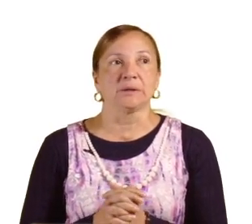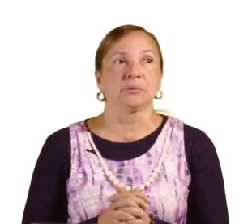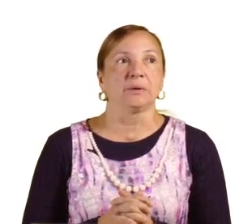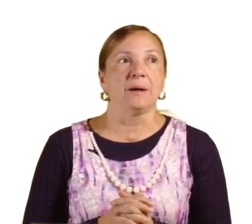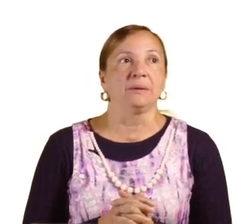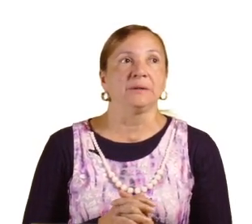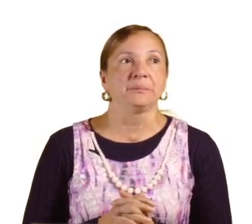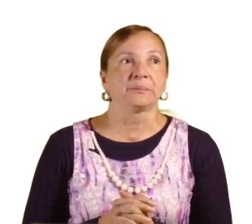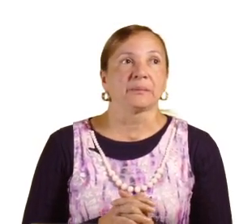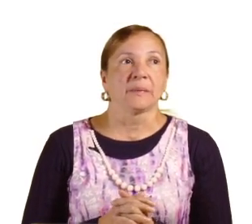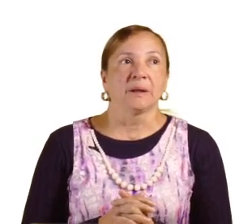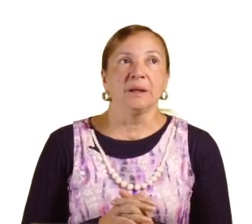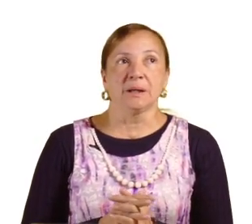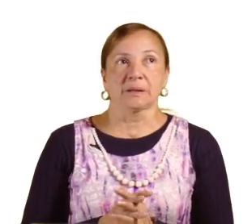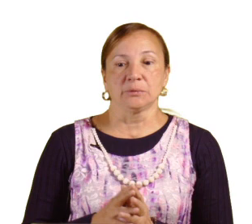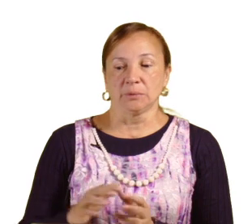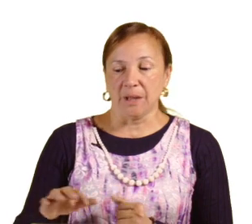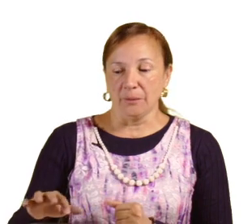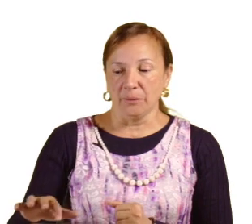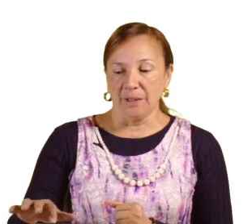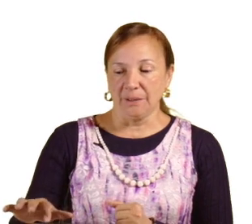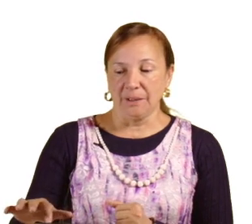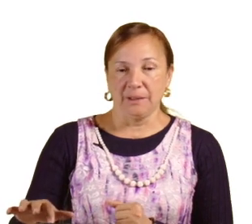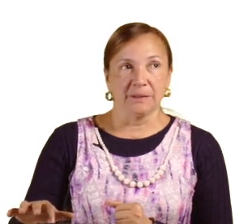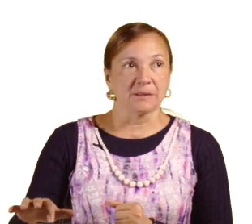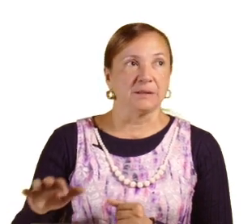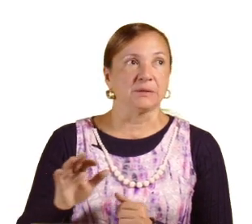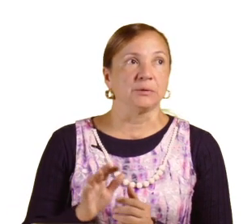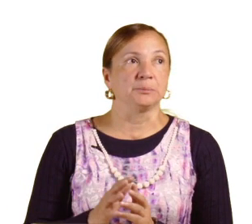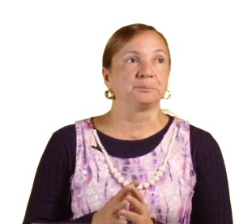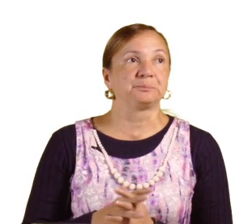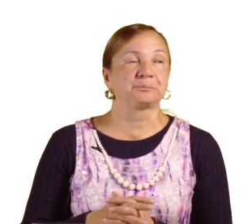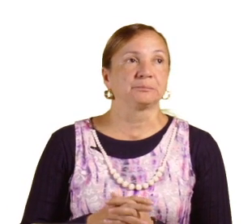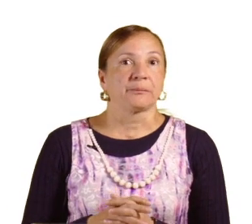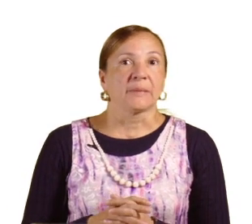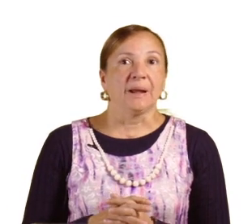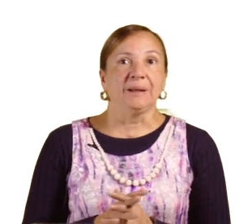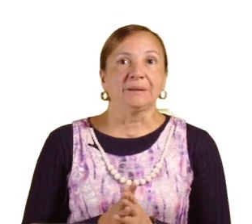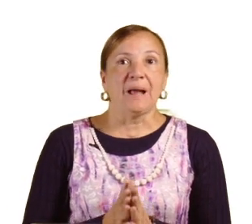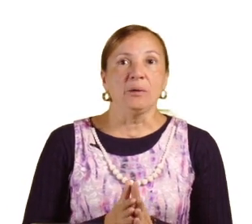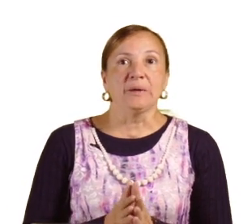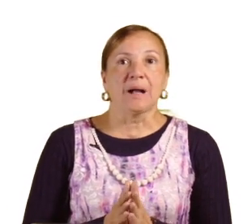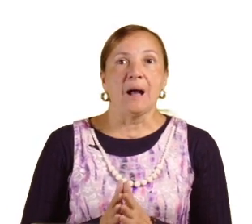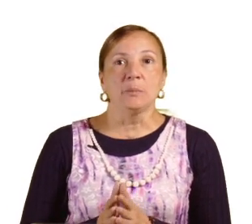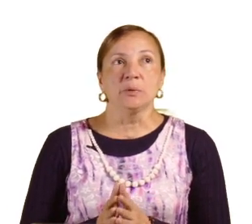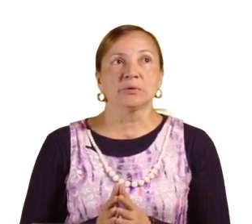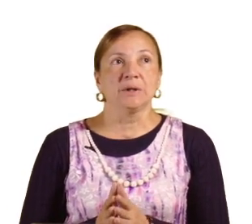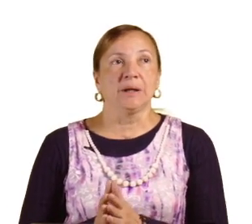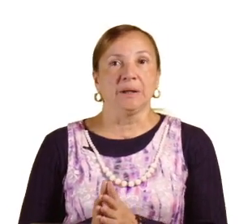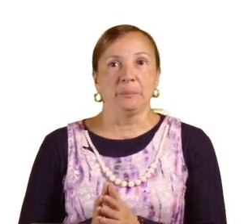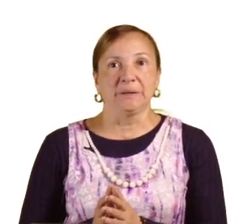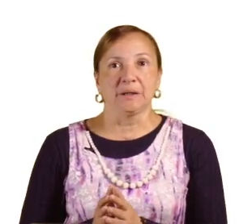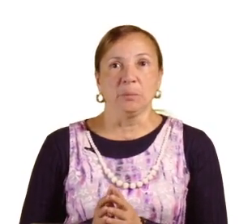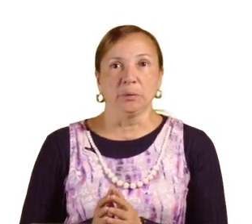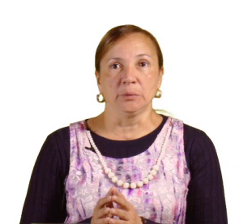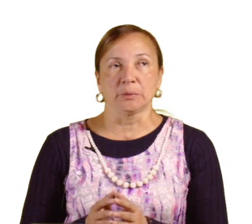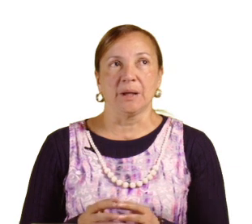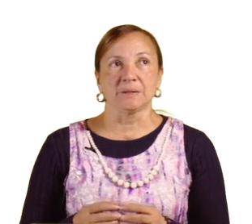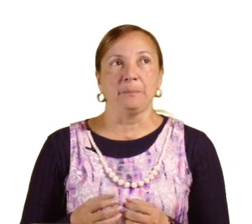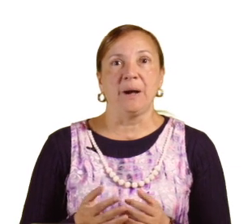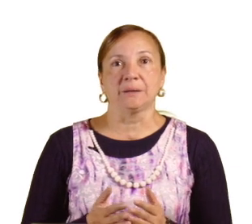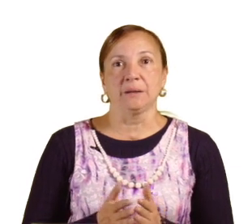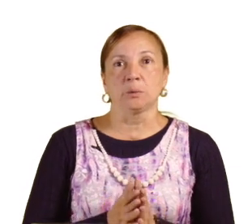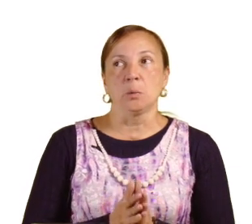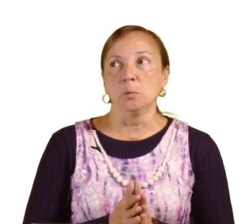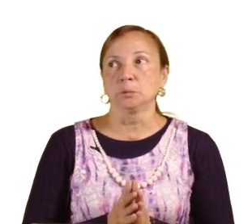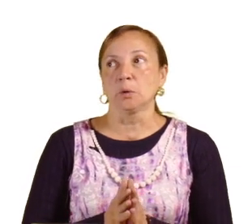valor razonable y el resultado del ejercicio. El estado de cambios en el patrimonio, que